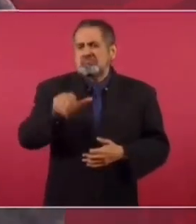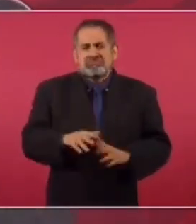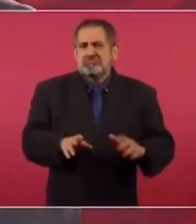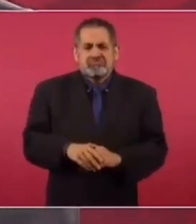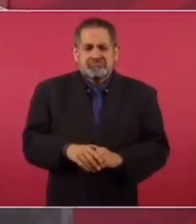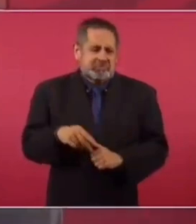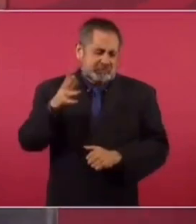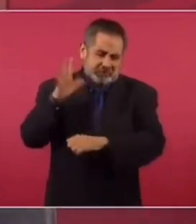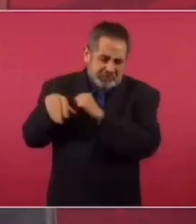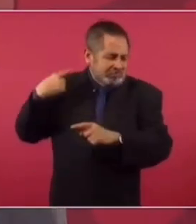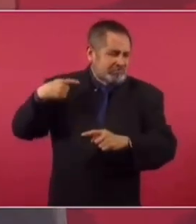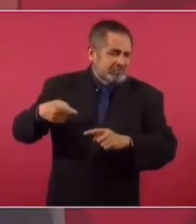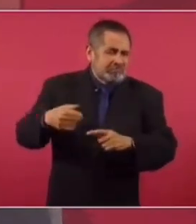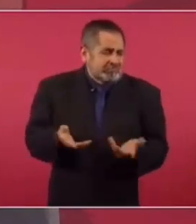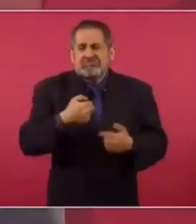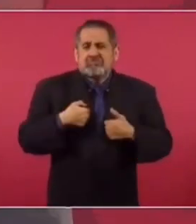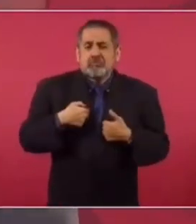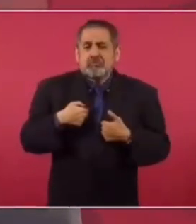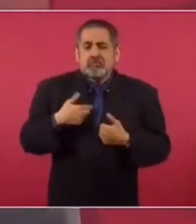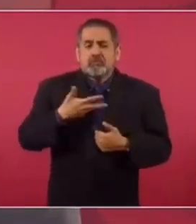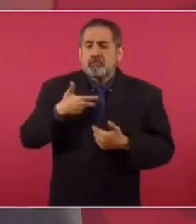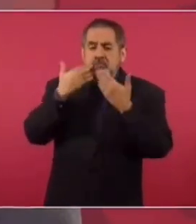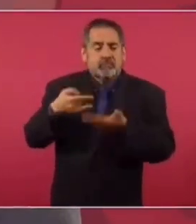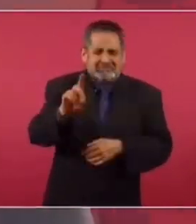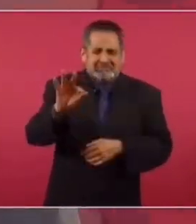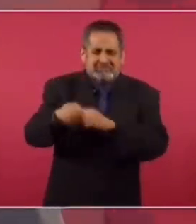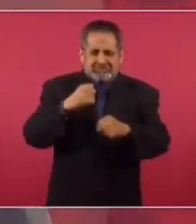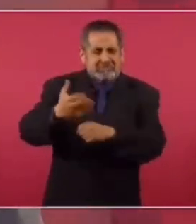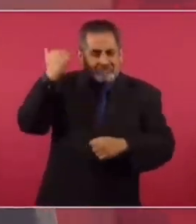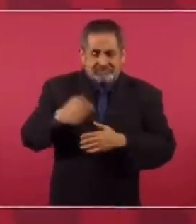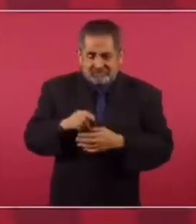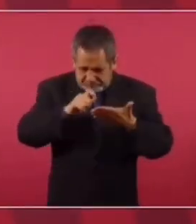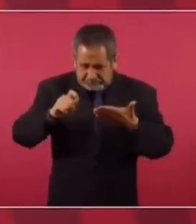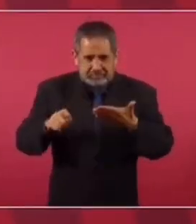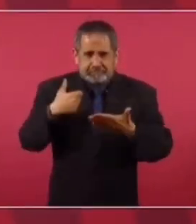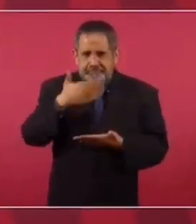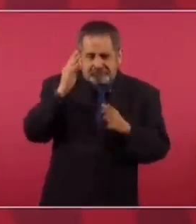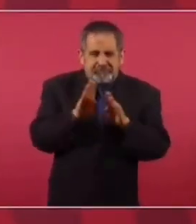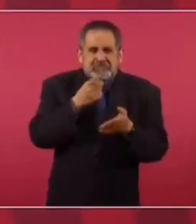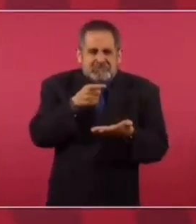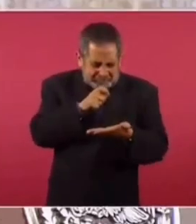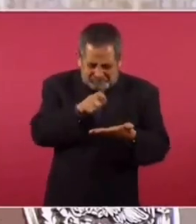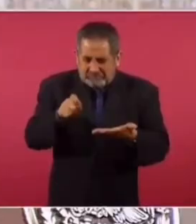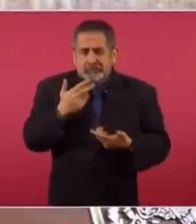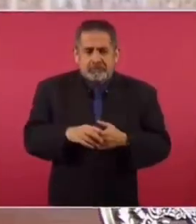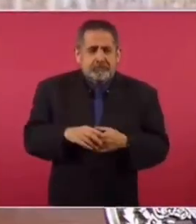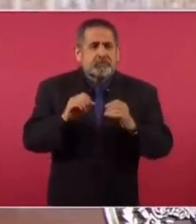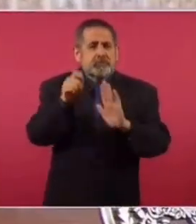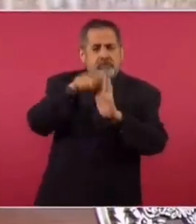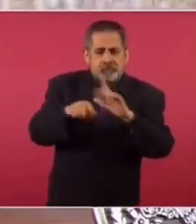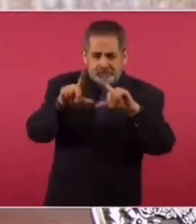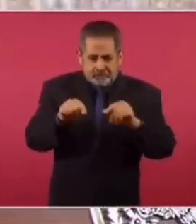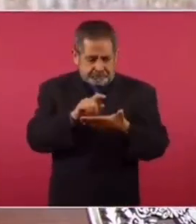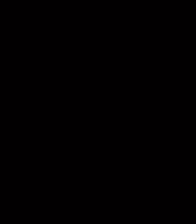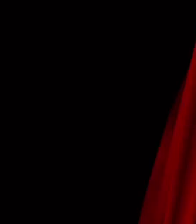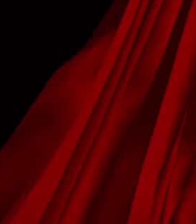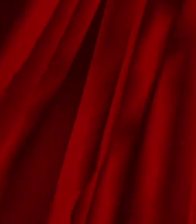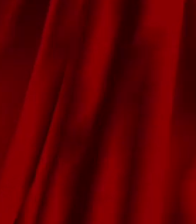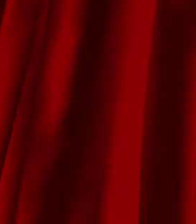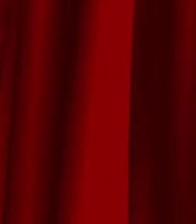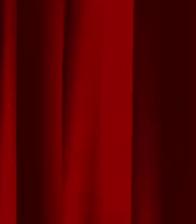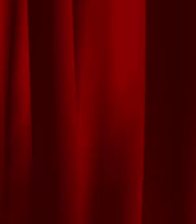Llevo décadas sin tener una cuenta de cheque. No sé llenar un cheque o una tarjeta de crédito. No sé.